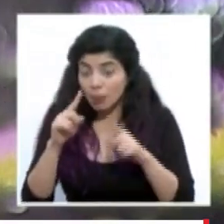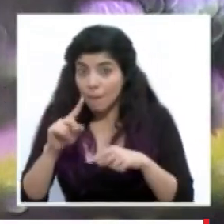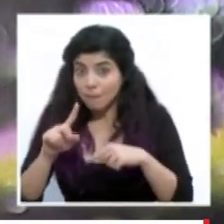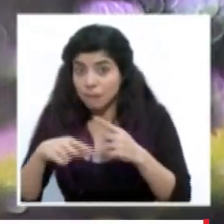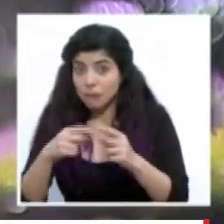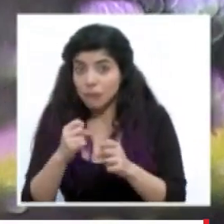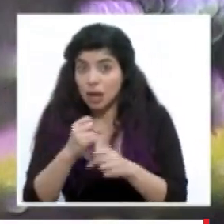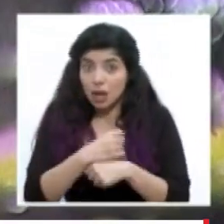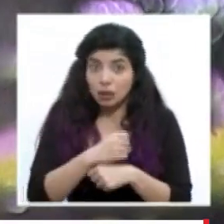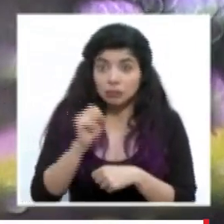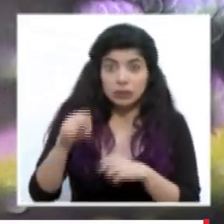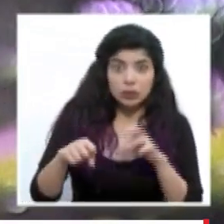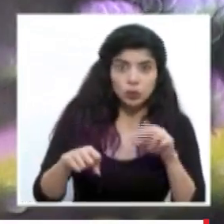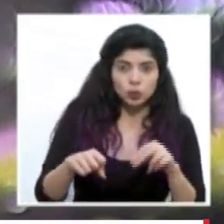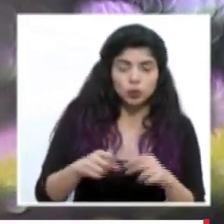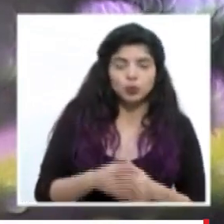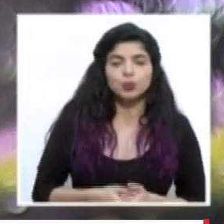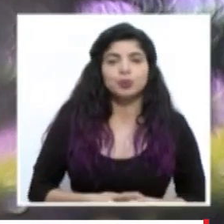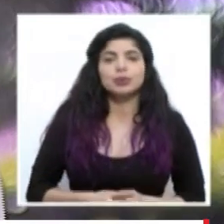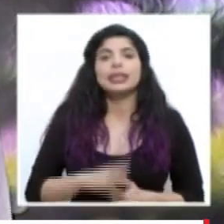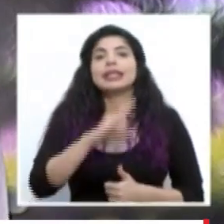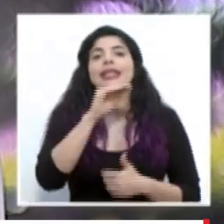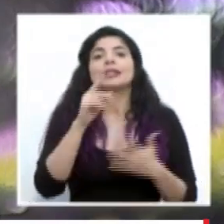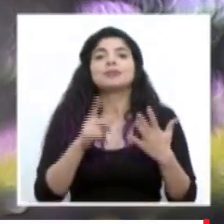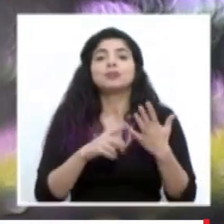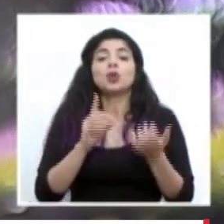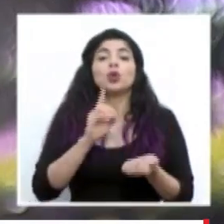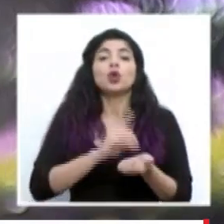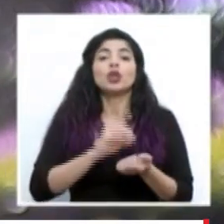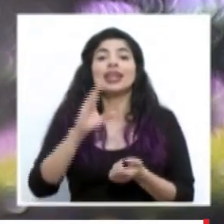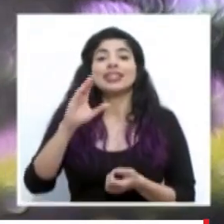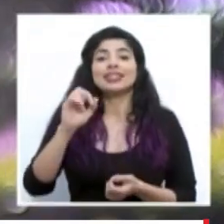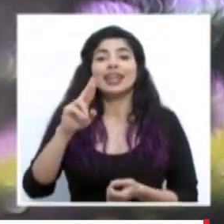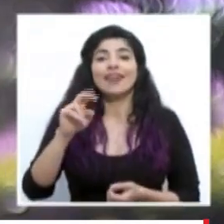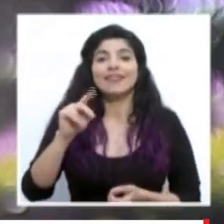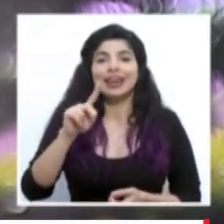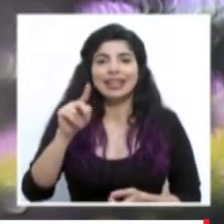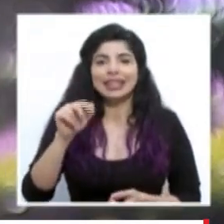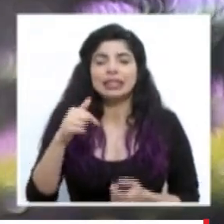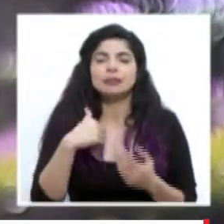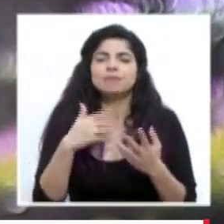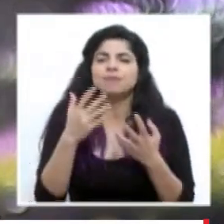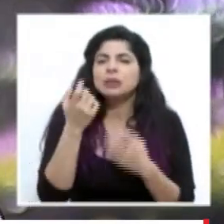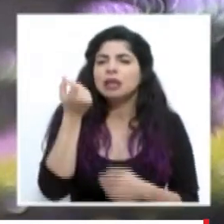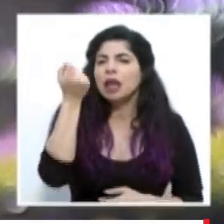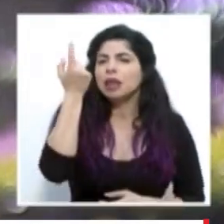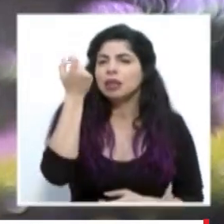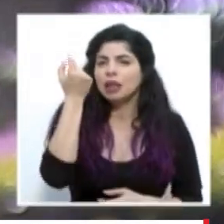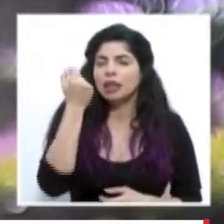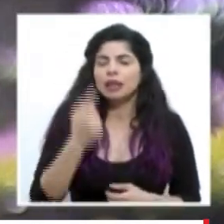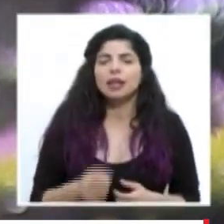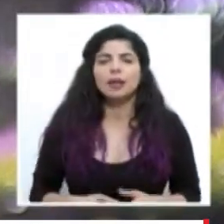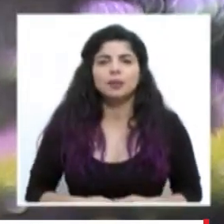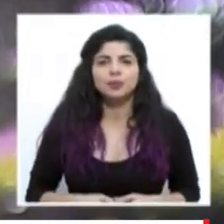estar realizando esto. Y para la doctora Cervantes también nos gustaría entender un poco